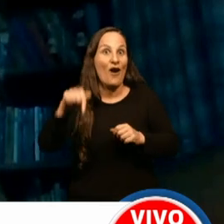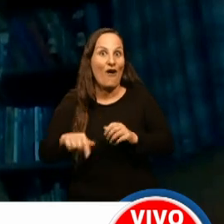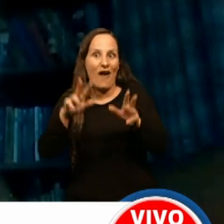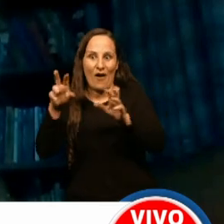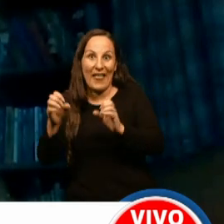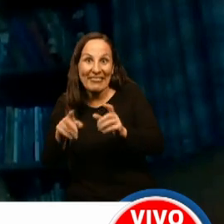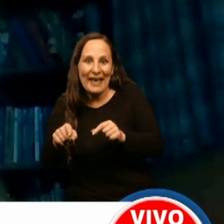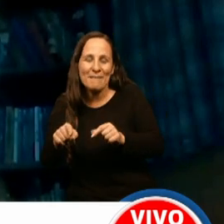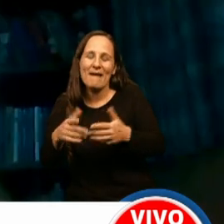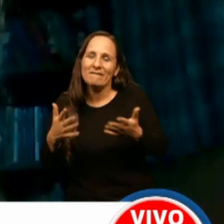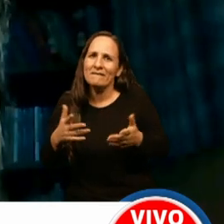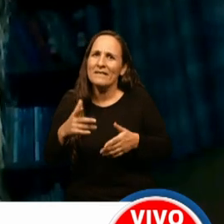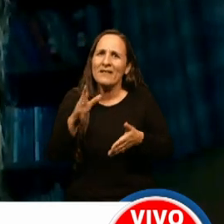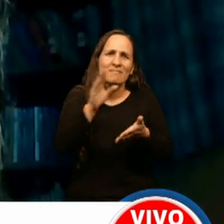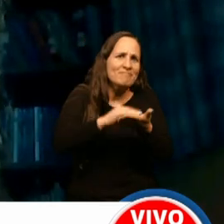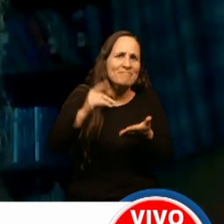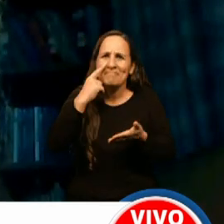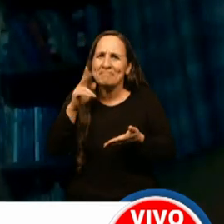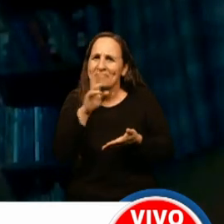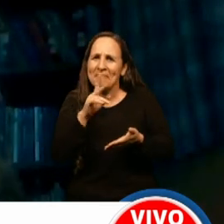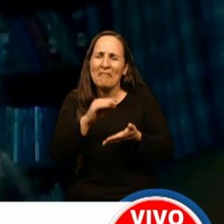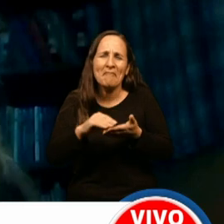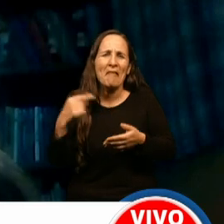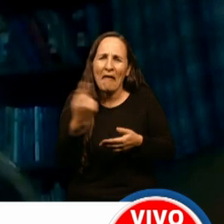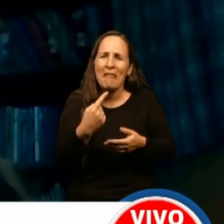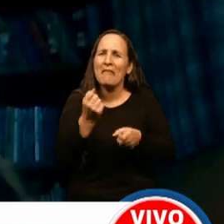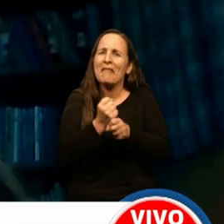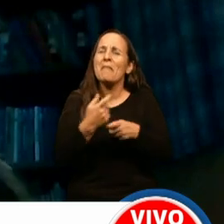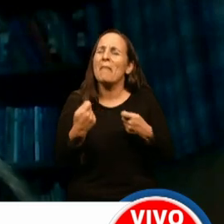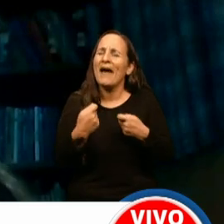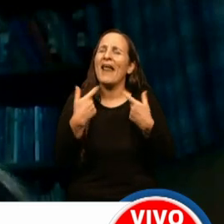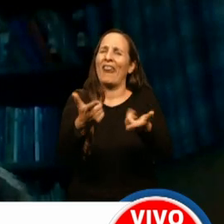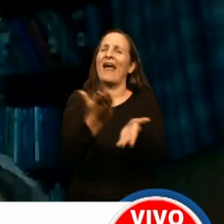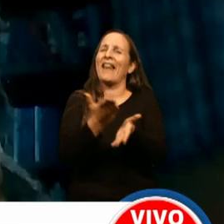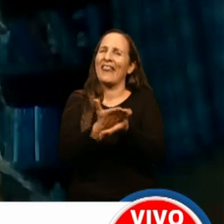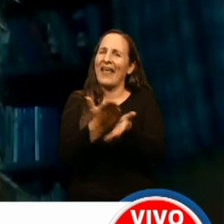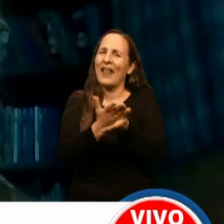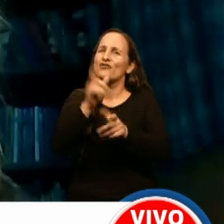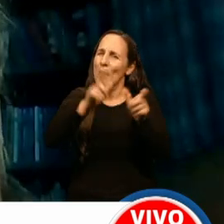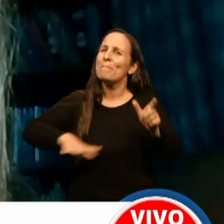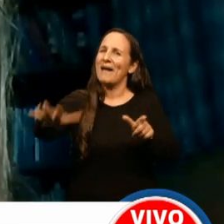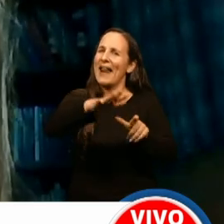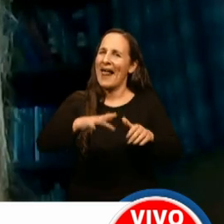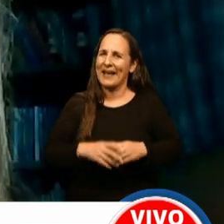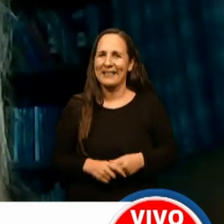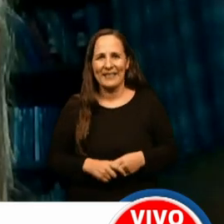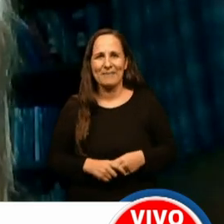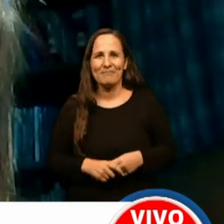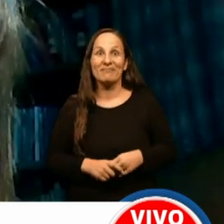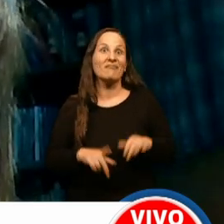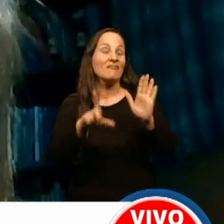que hemos trabajado los diputados y diputadas para para generar derecho no realmente para la gente está ley